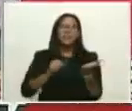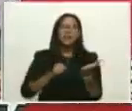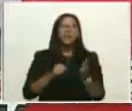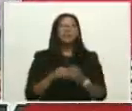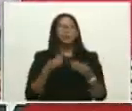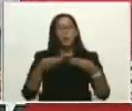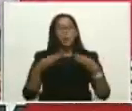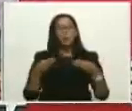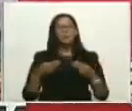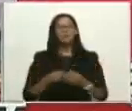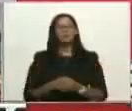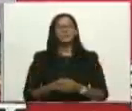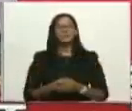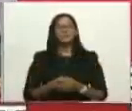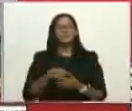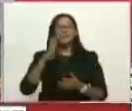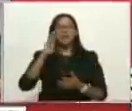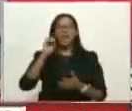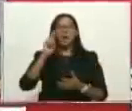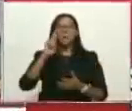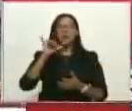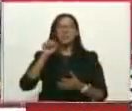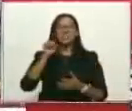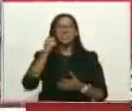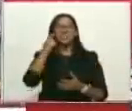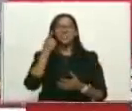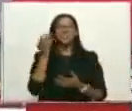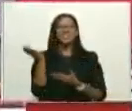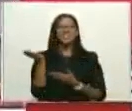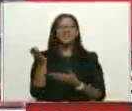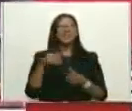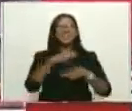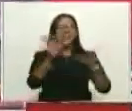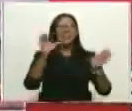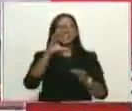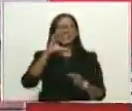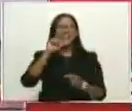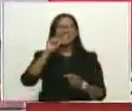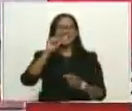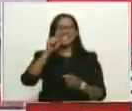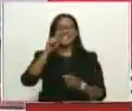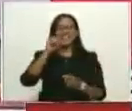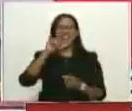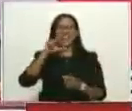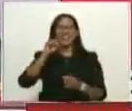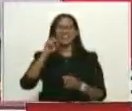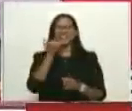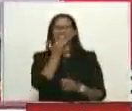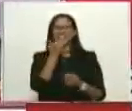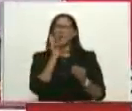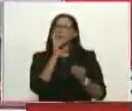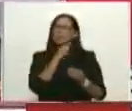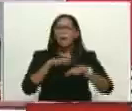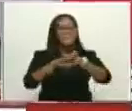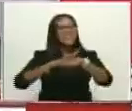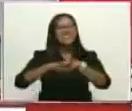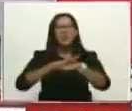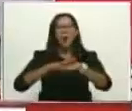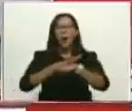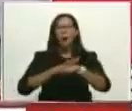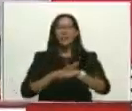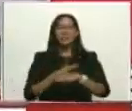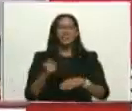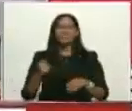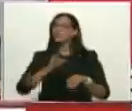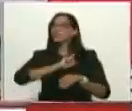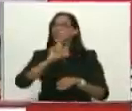Es muy distinto. Mira a Boris allá, Boris Aguirre. No, Boris Castellano, no vale. Perdón. Eso no es parte de este